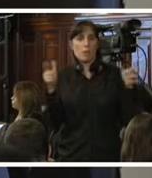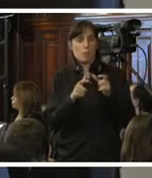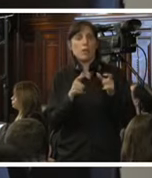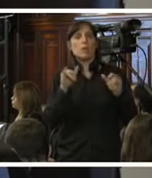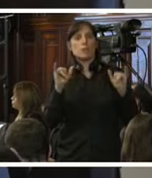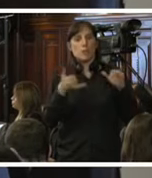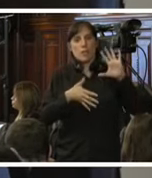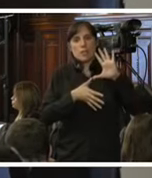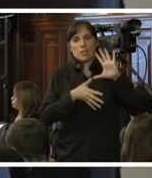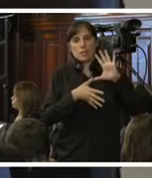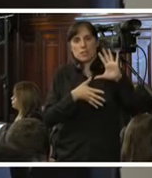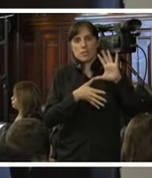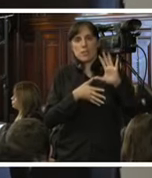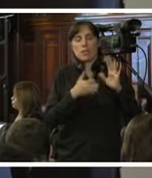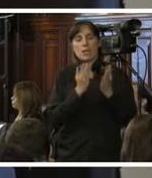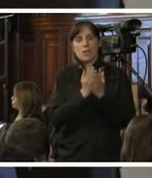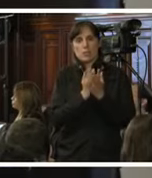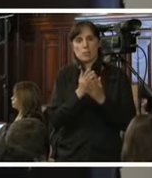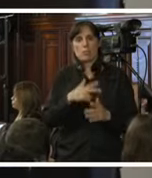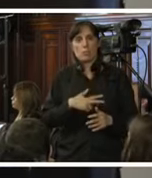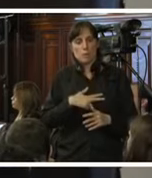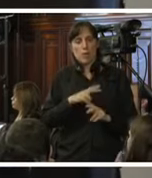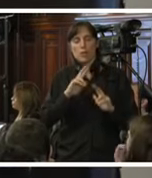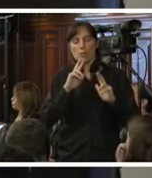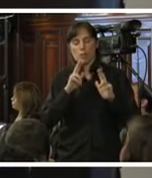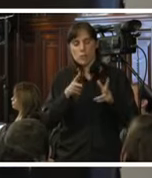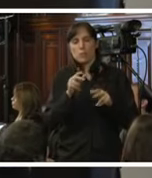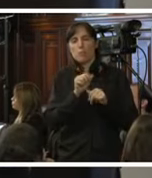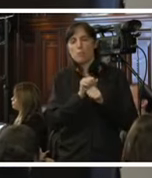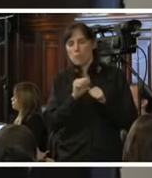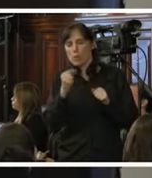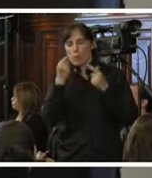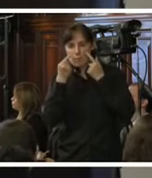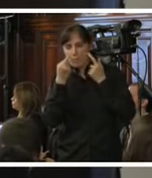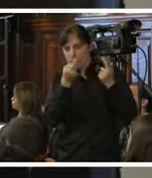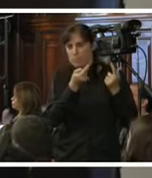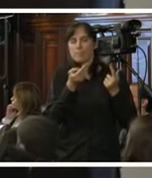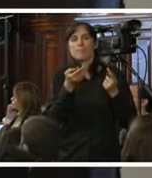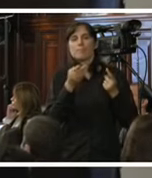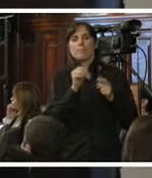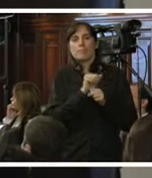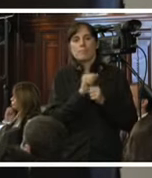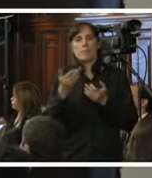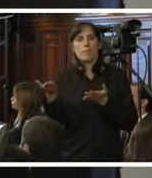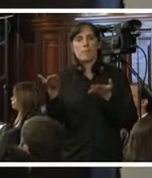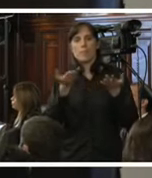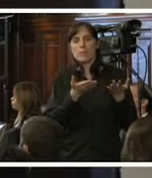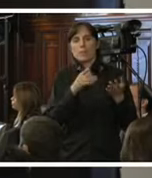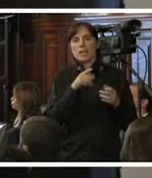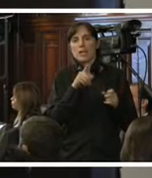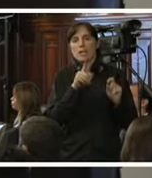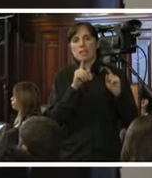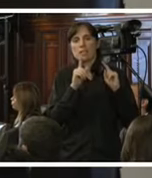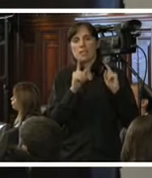Comisión Interamericana y que pudiéramos identificar, y yo invitaría y nos pondríamos desde la Relatoría de